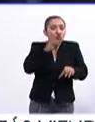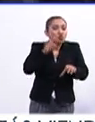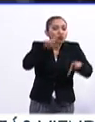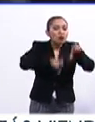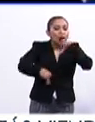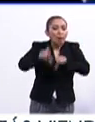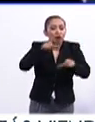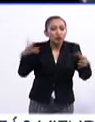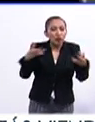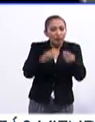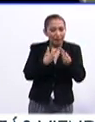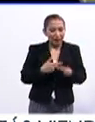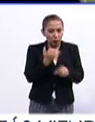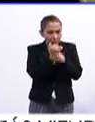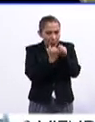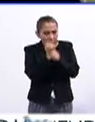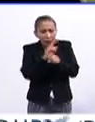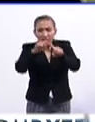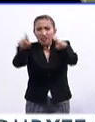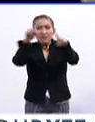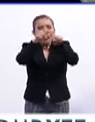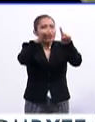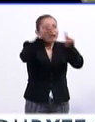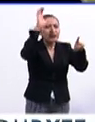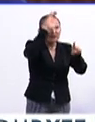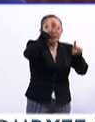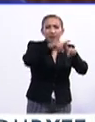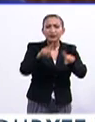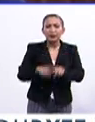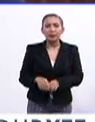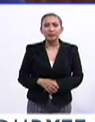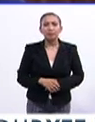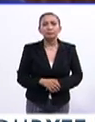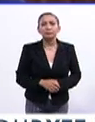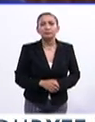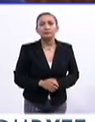que reúne a investigadores de múltiples ciencias